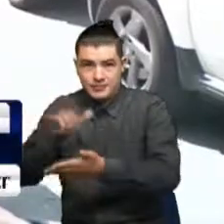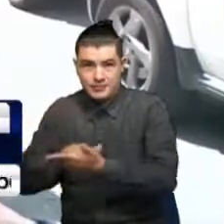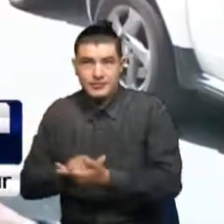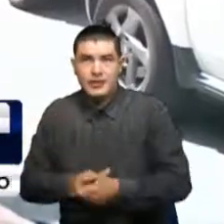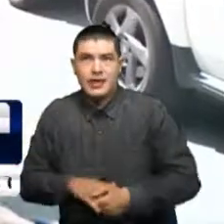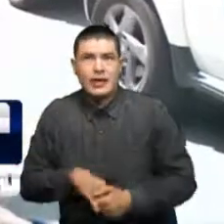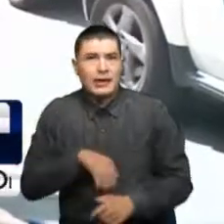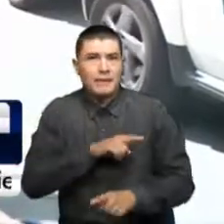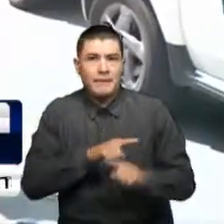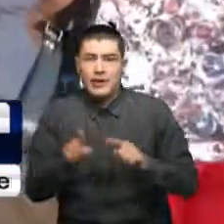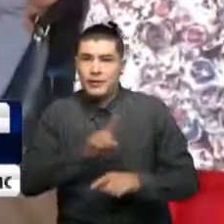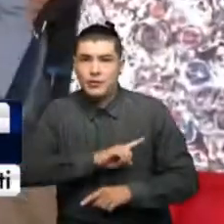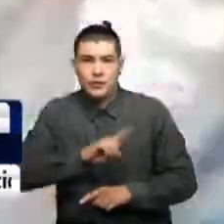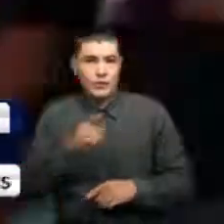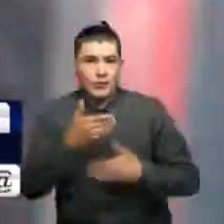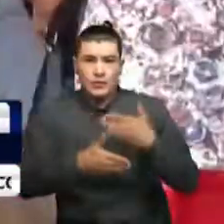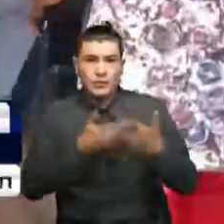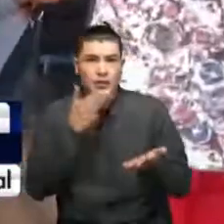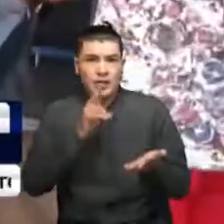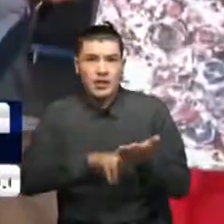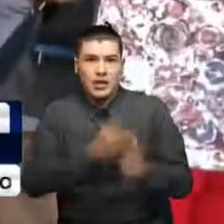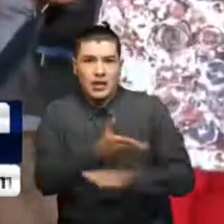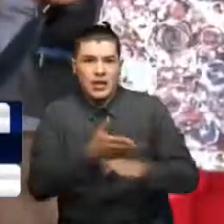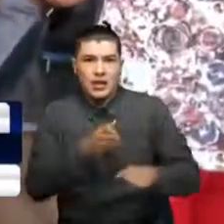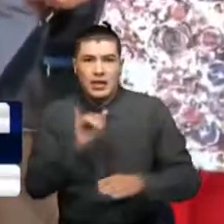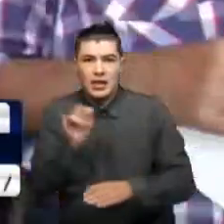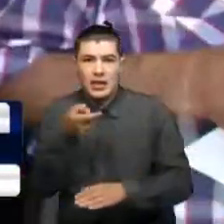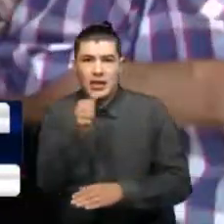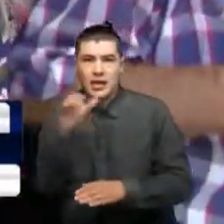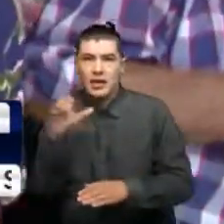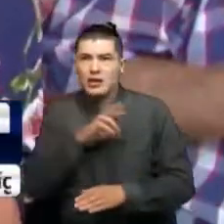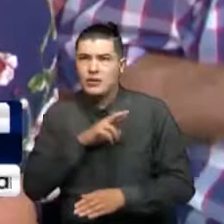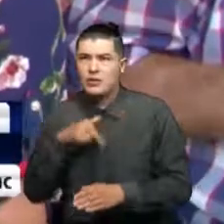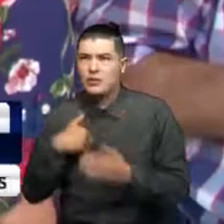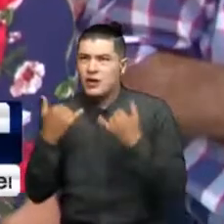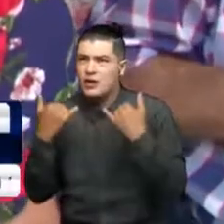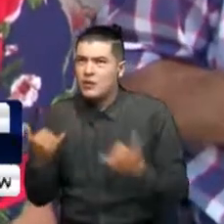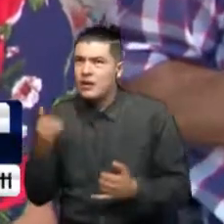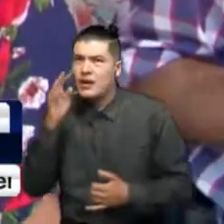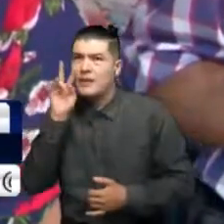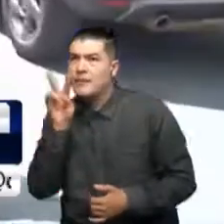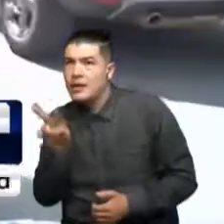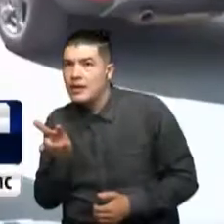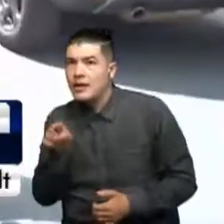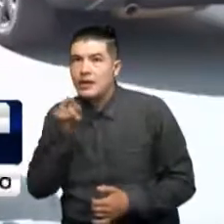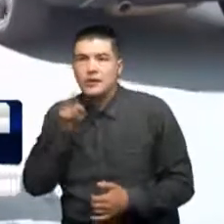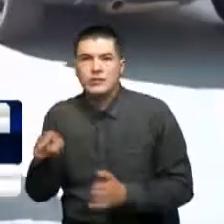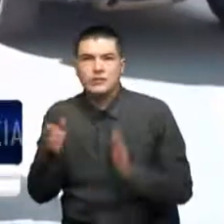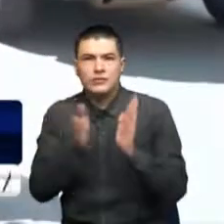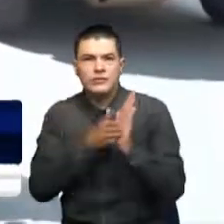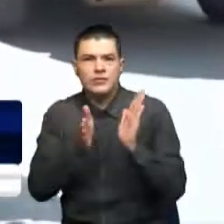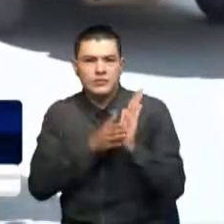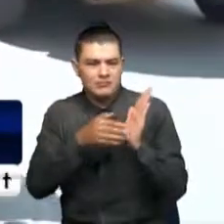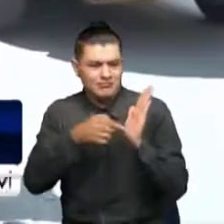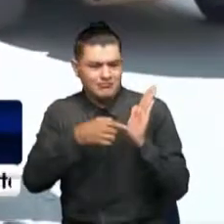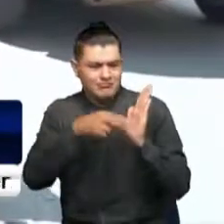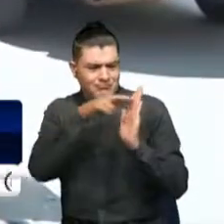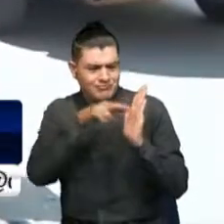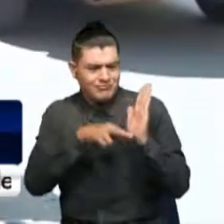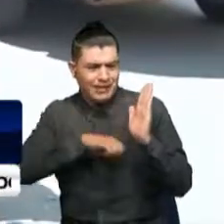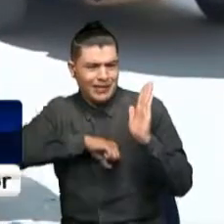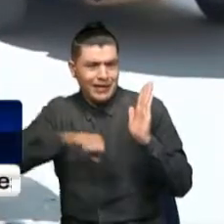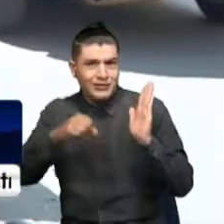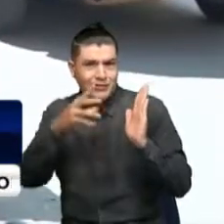para reclamar el avalúo catastral ante él y ya que estamos encontrando como fundamento de derecho el